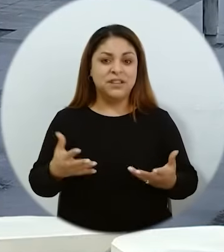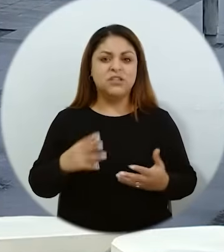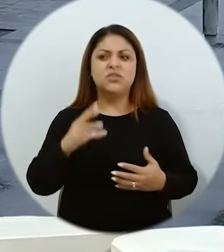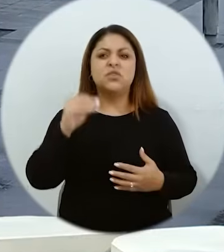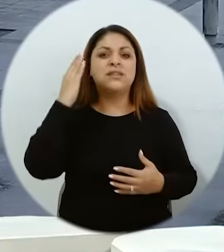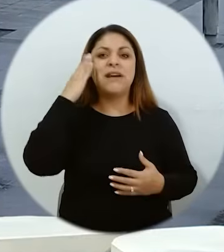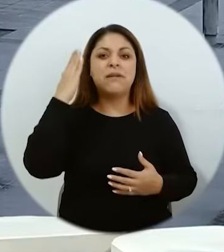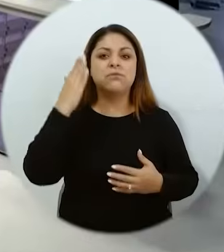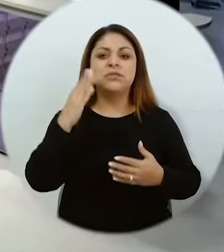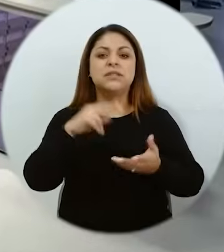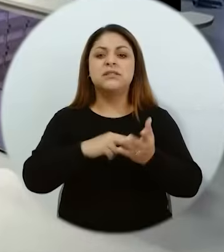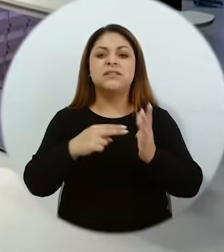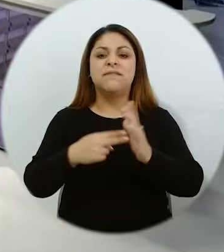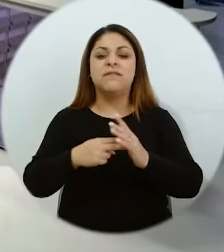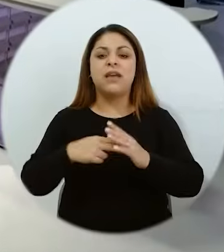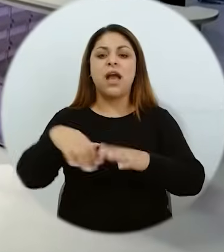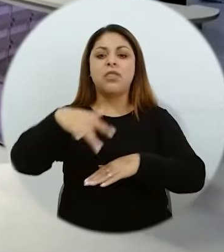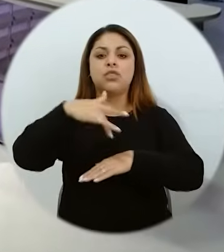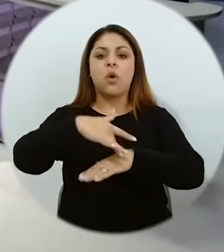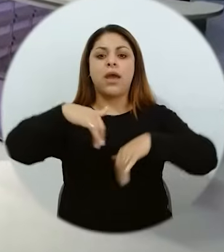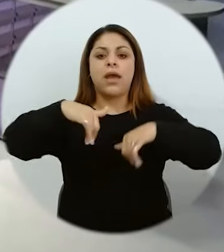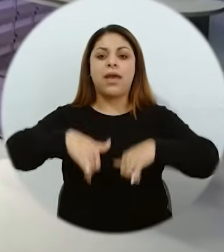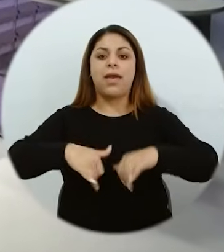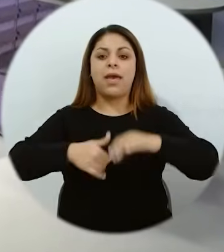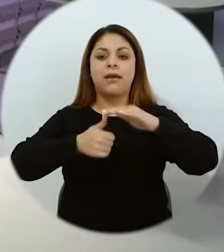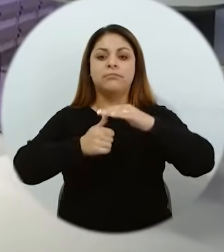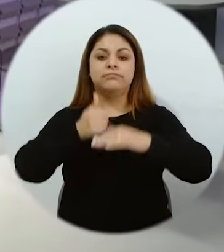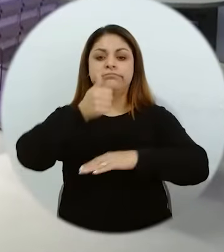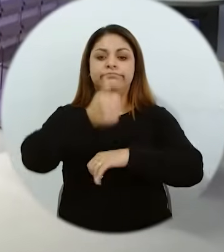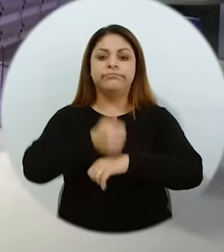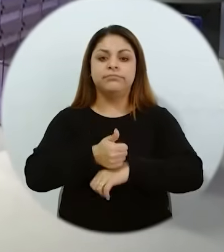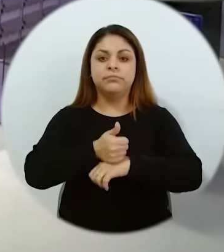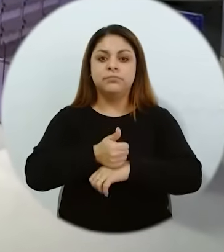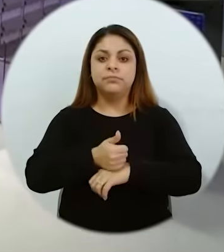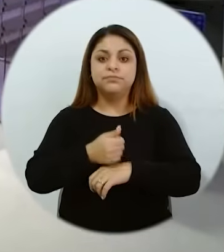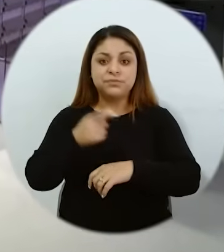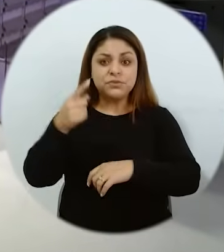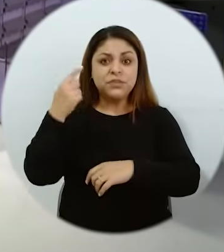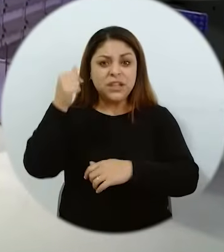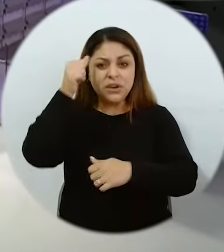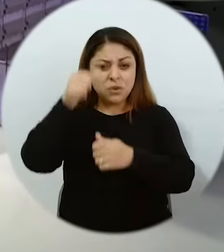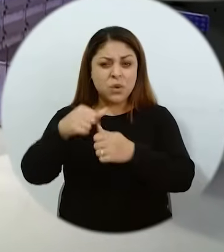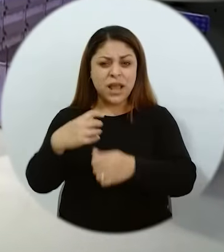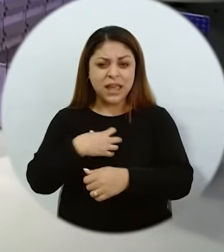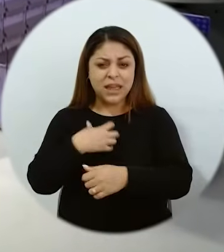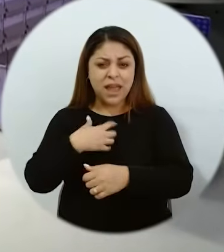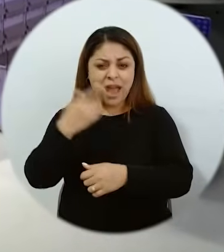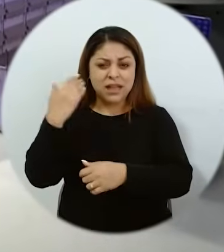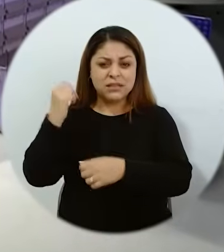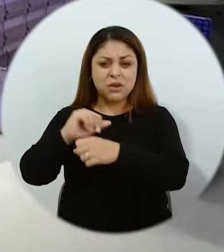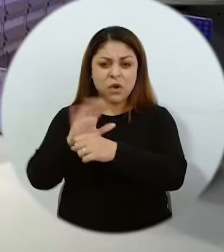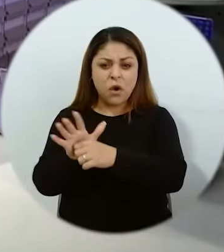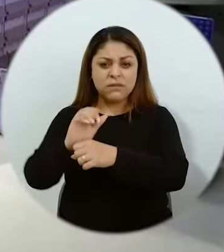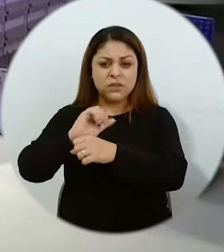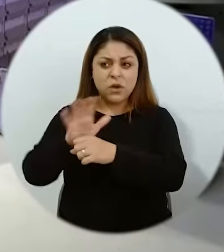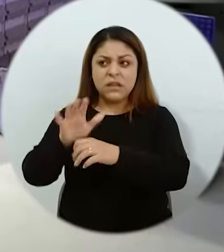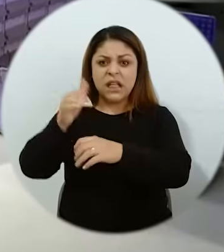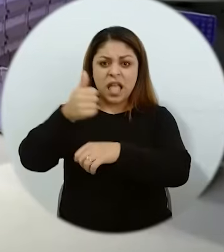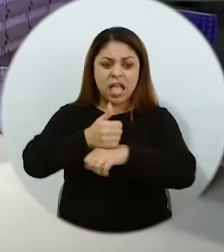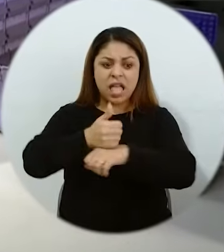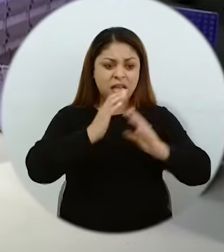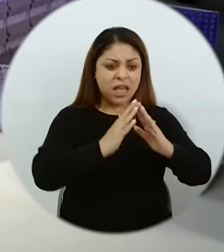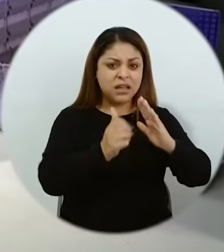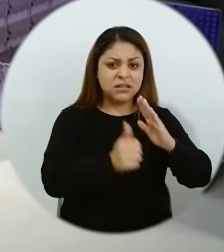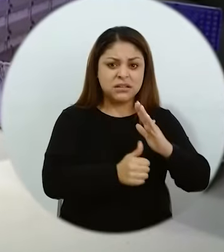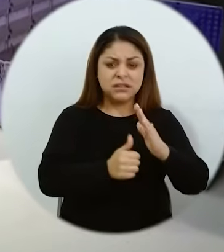Ni siquiera sabemos lo que es un toque de queda. No sabemos. Y queremos un presidente. Nos quejamos o por un las autoritario en el limitaciones de la poder. pandemia. Sí. Ahora toque de queda todos los